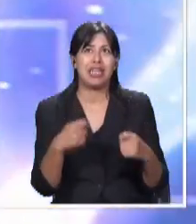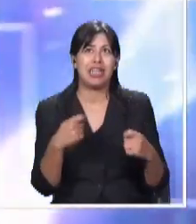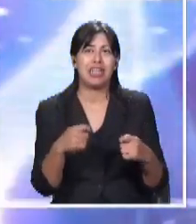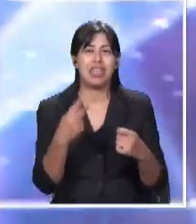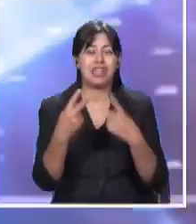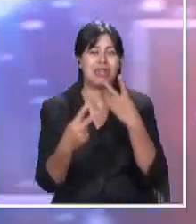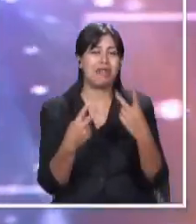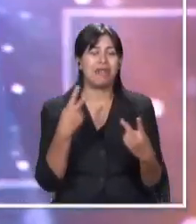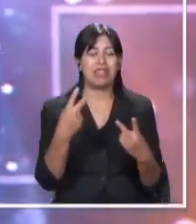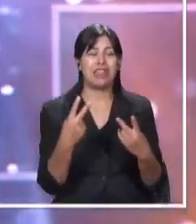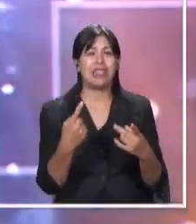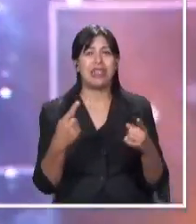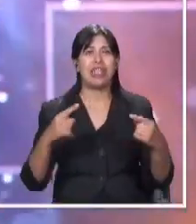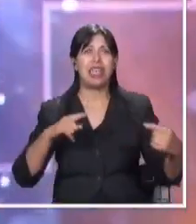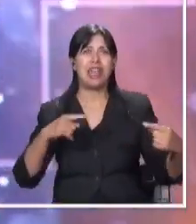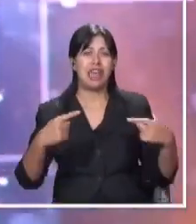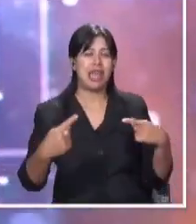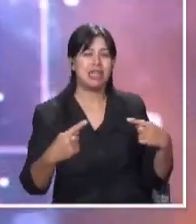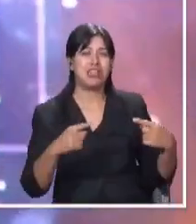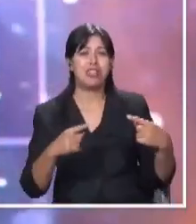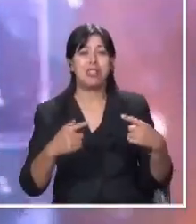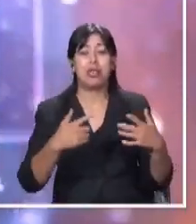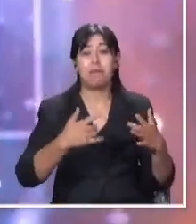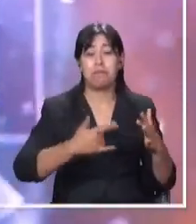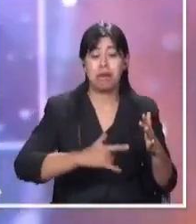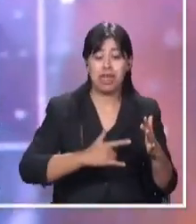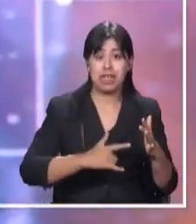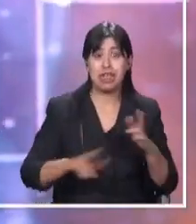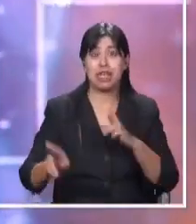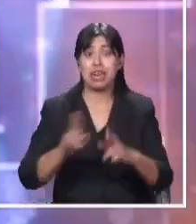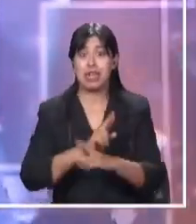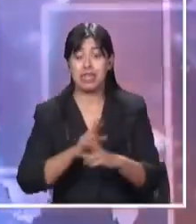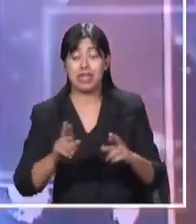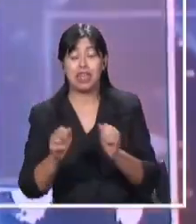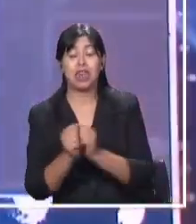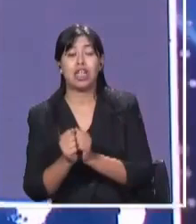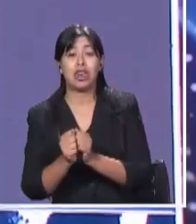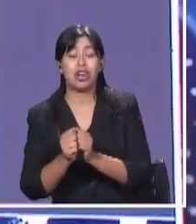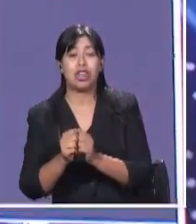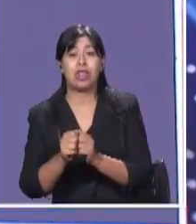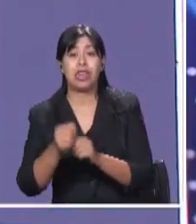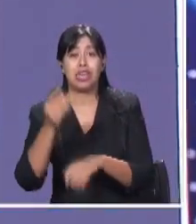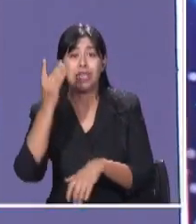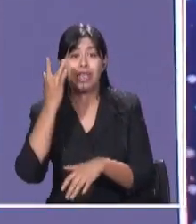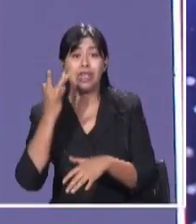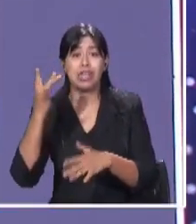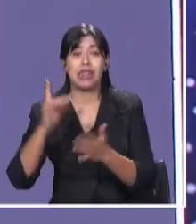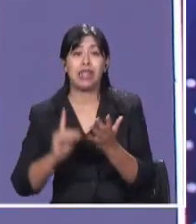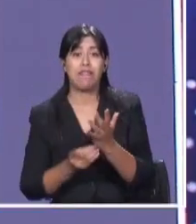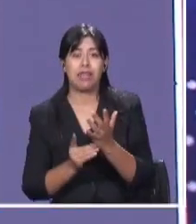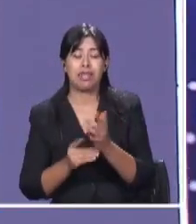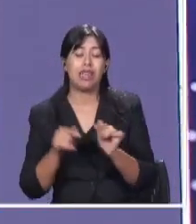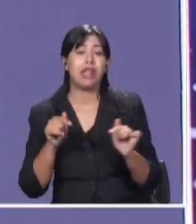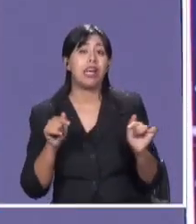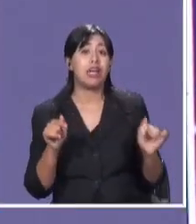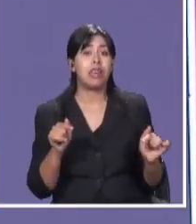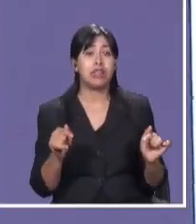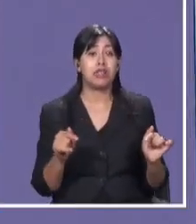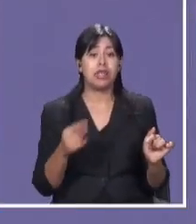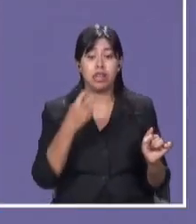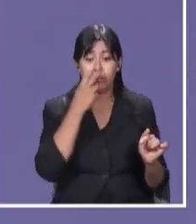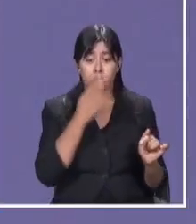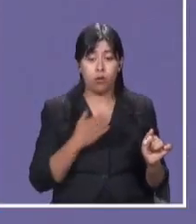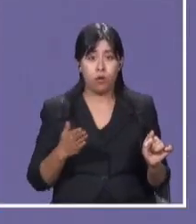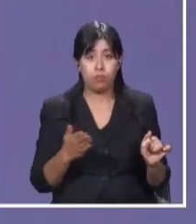la interacción entre las máquinas y los agentes artificiales. Y lo que le quiero contar hoy día va un poquito más allá de esta interacción, no es tan solo explorarla, sino